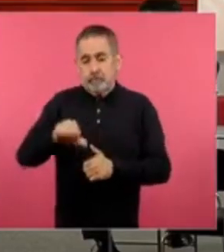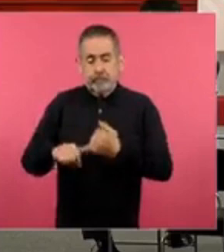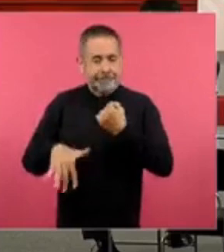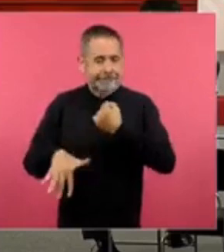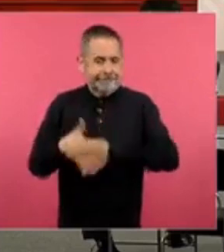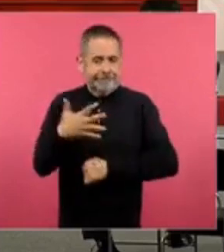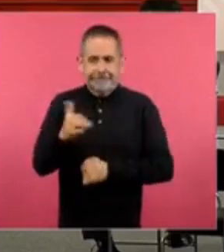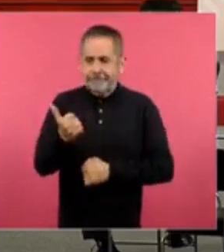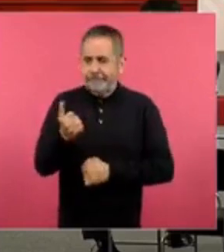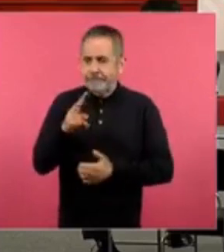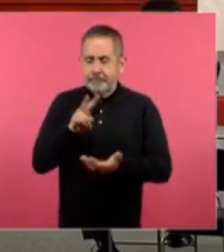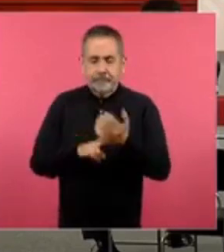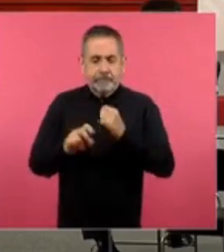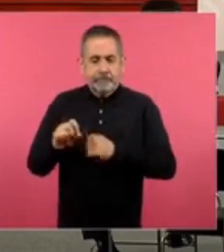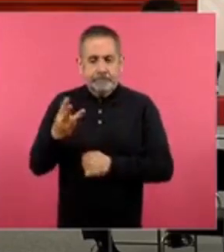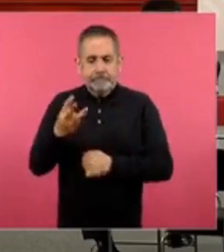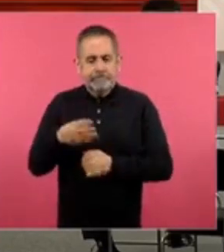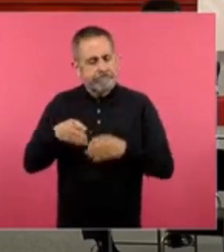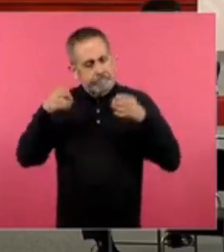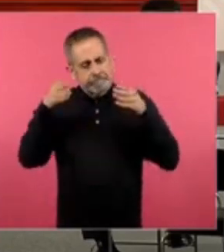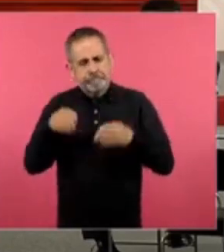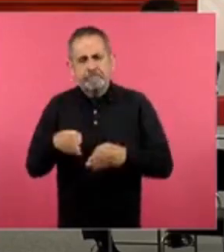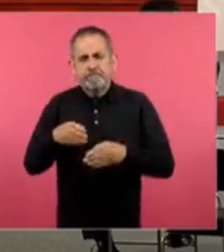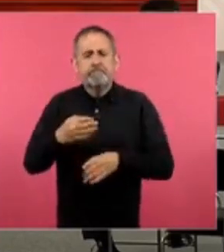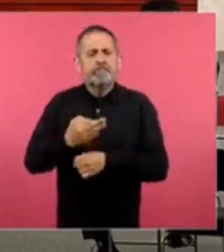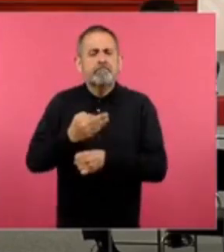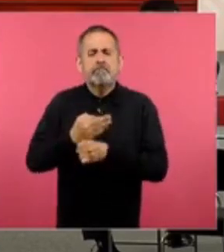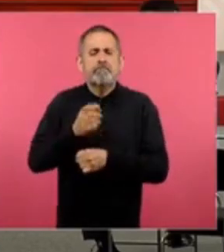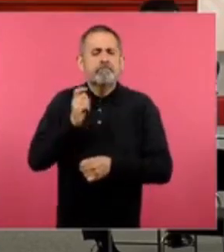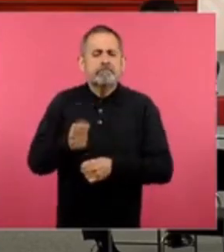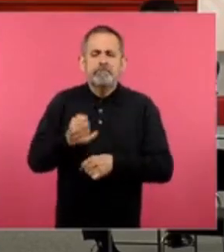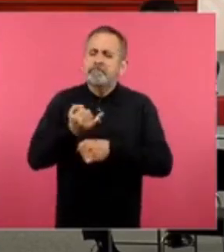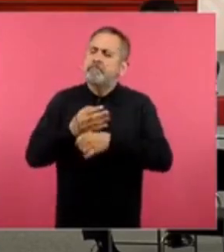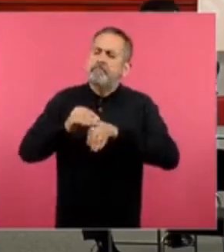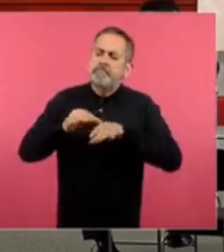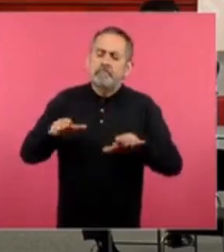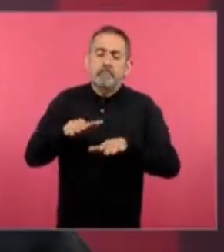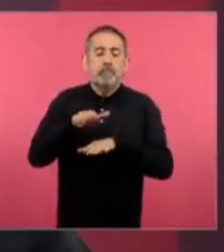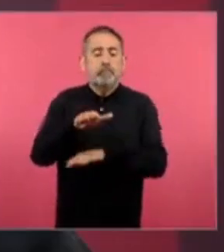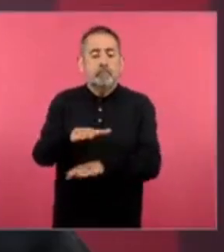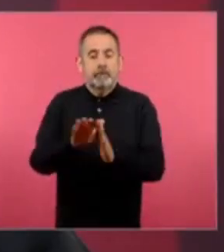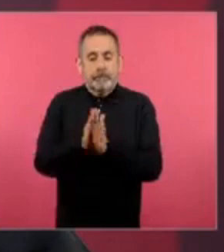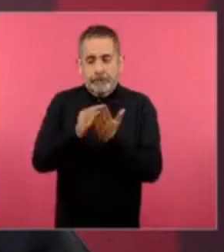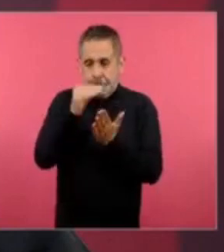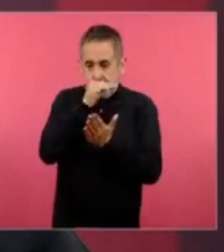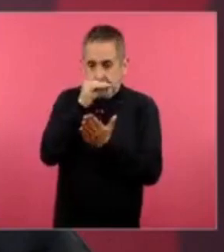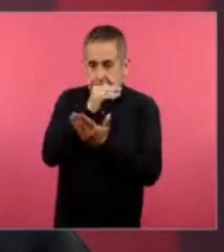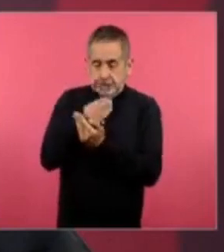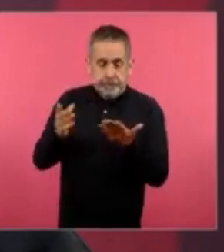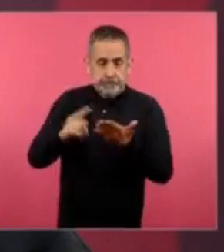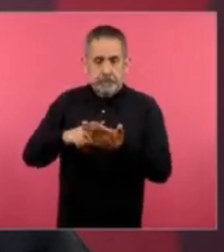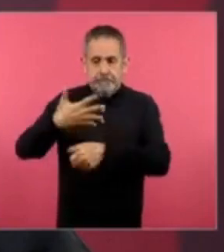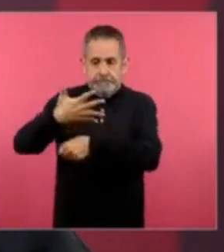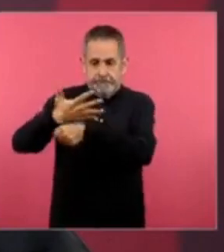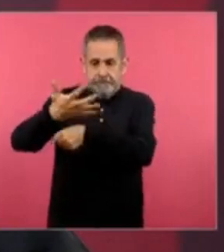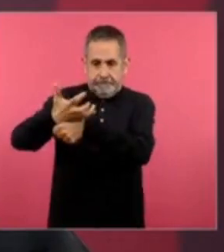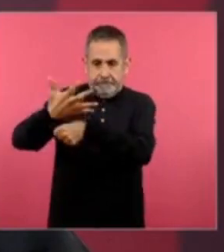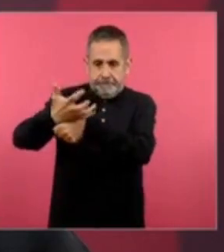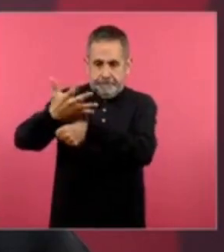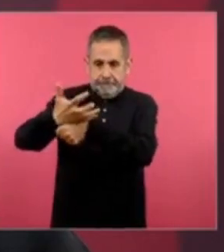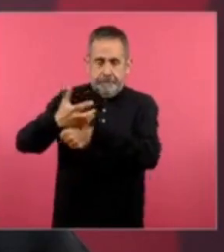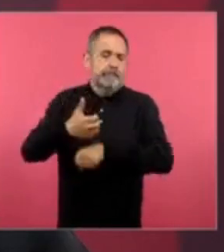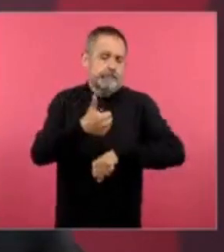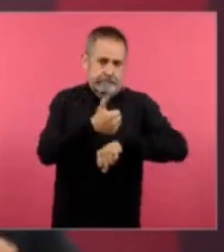a dedicar esta conferencia a la presentación de los libros de texto gratuitos de quinto grado